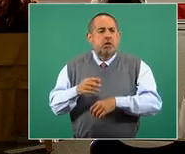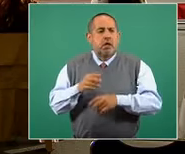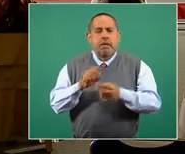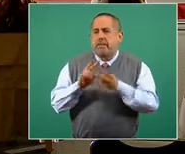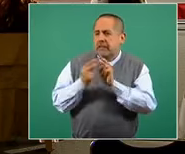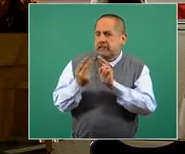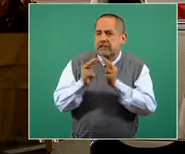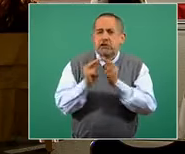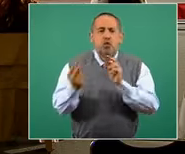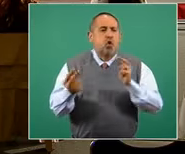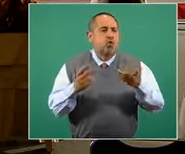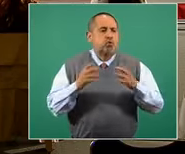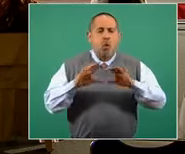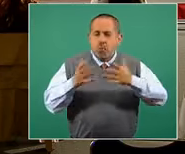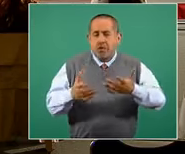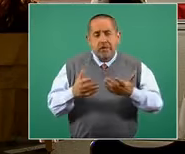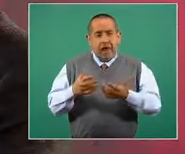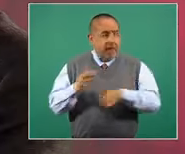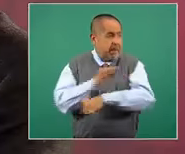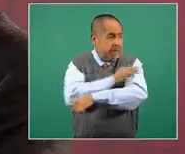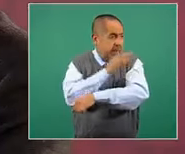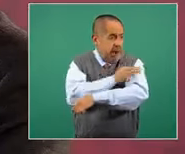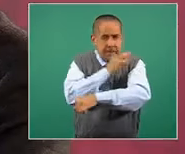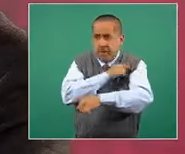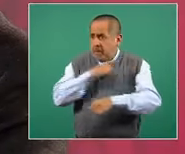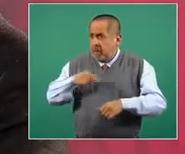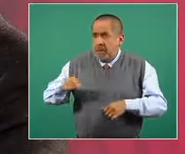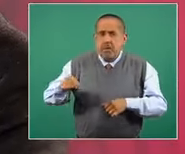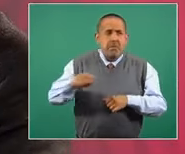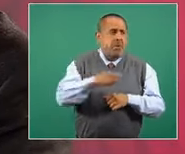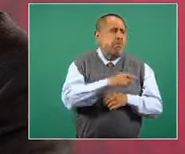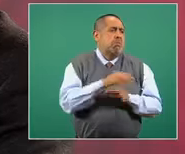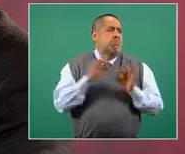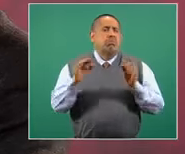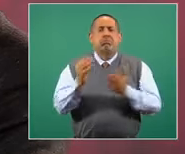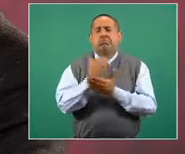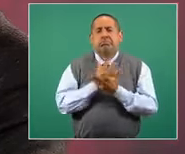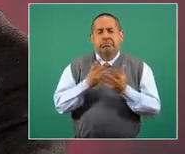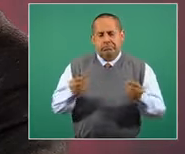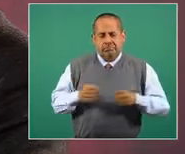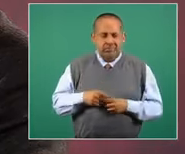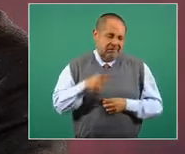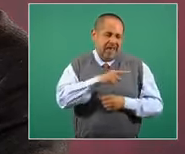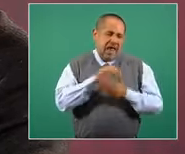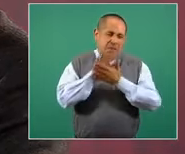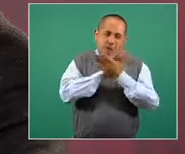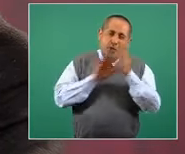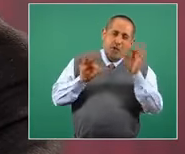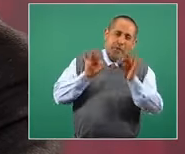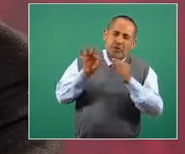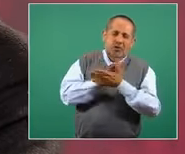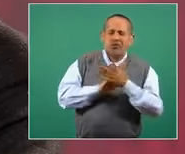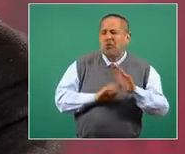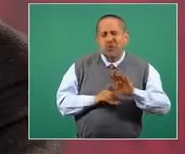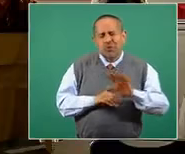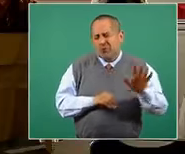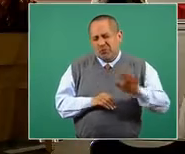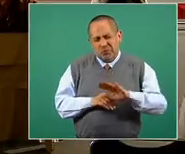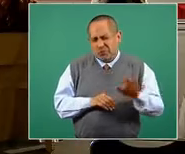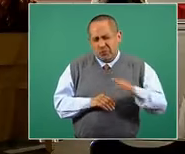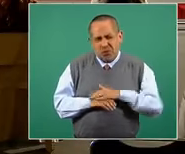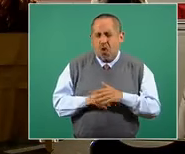su comunidad, lo logren hacer y que este tipo de distorsiones de la información no sean obstáculos